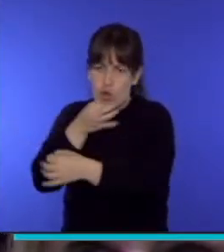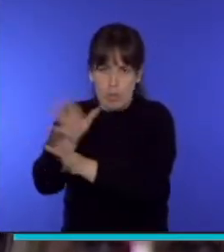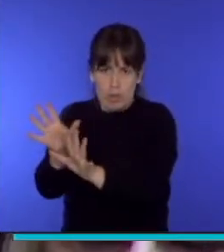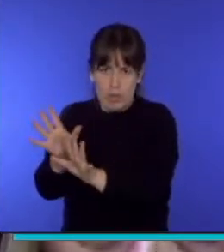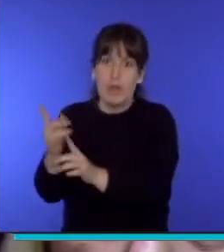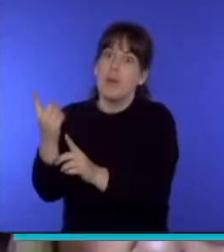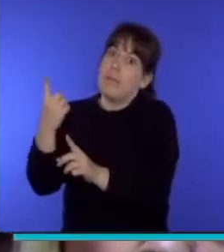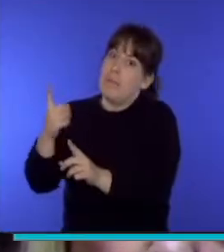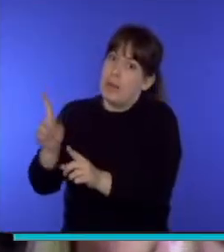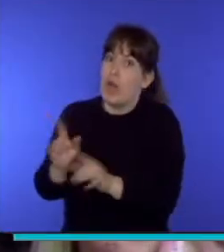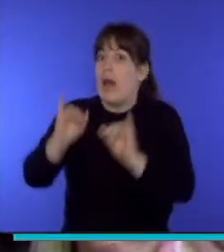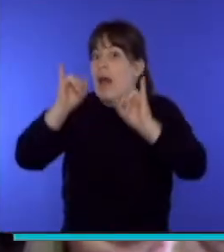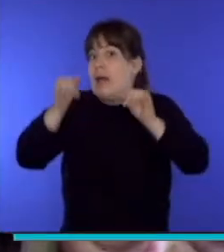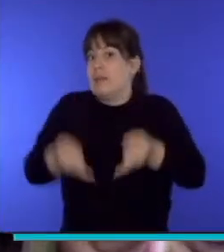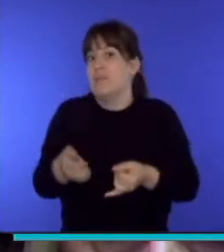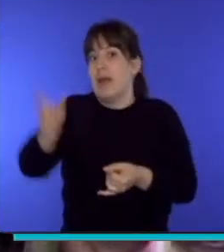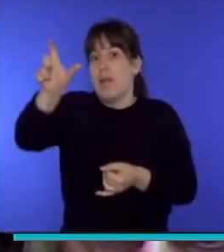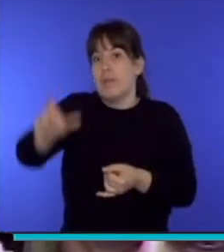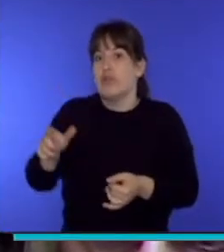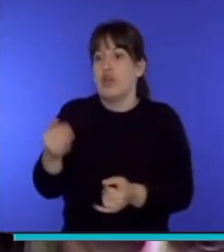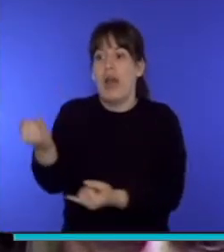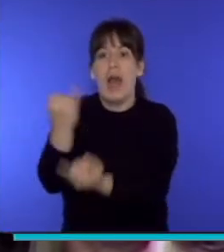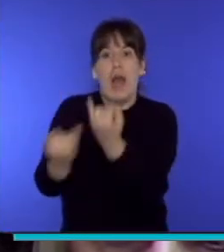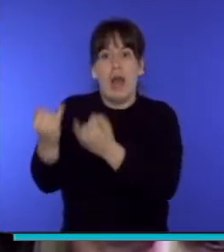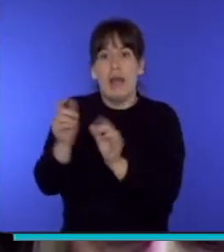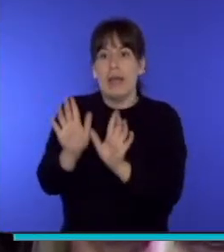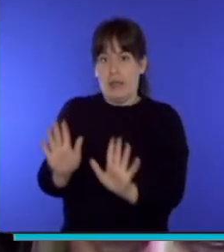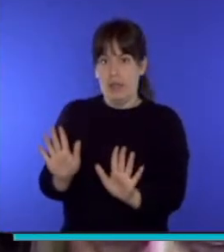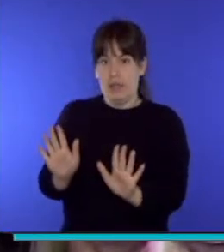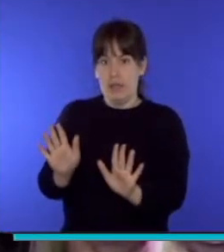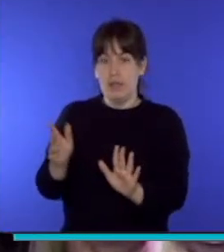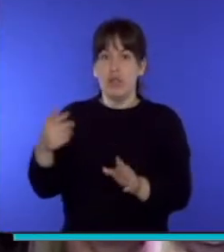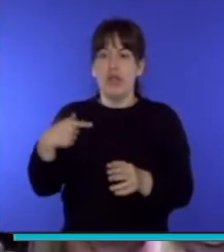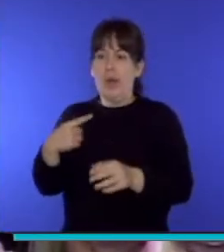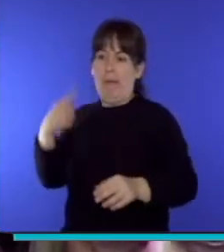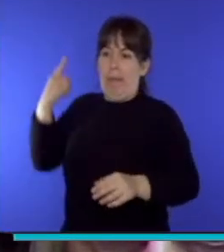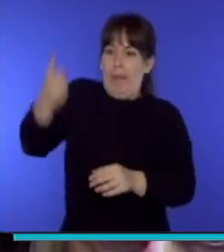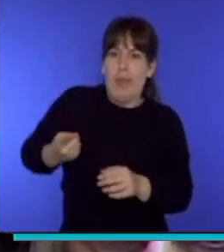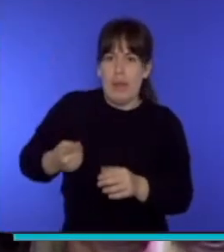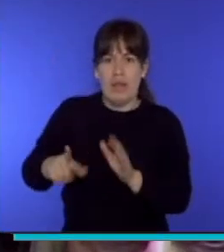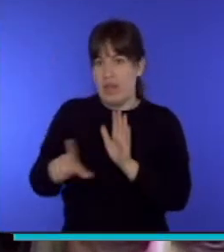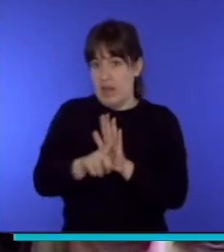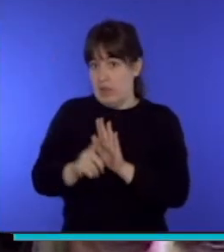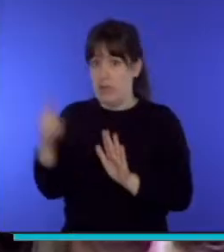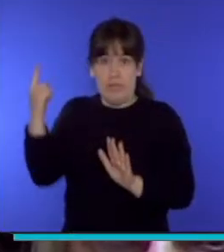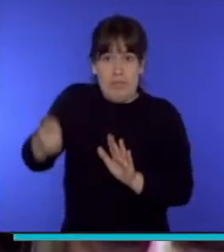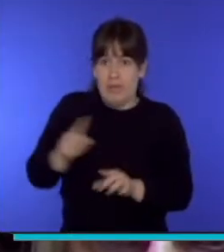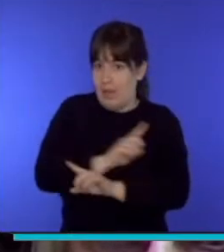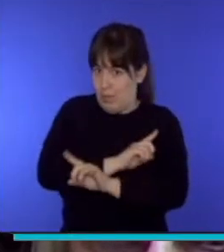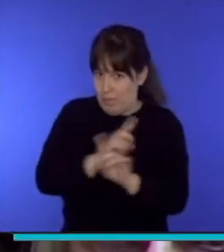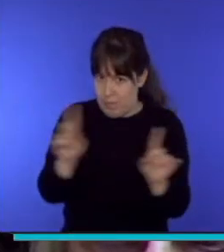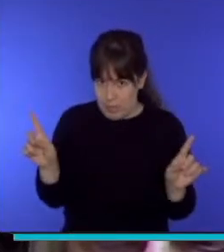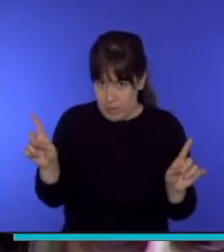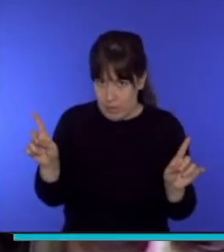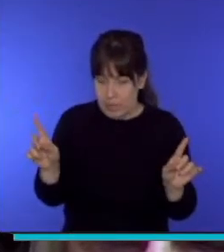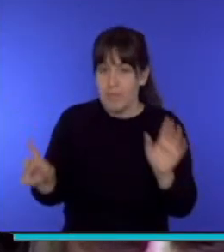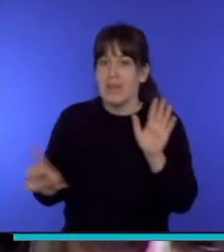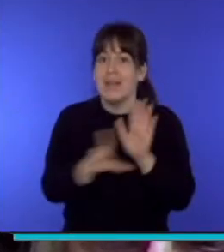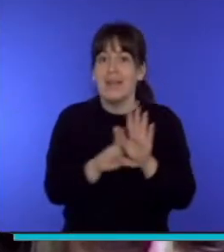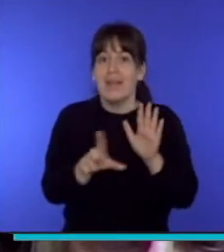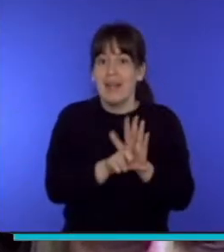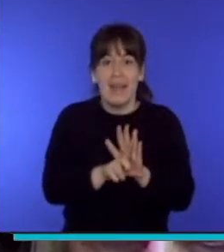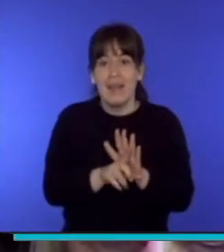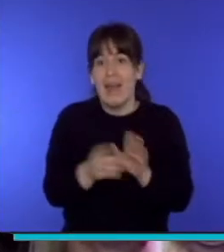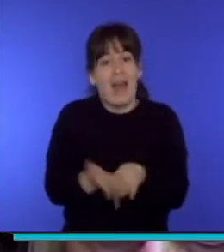pero tiene que aceptar el argumento del otro también. No se imponen los argumentos como no se imponen las leyes. No hay ley sin